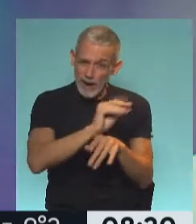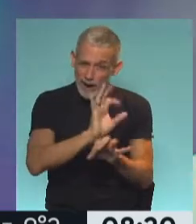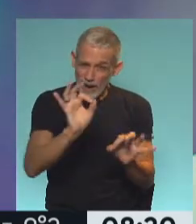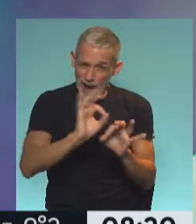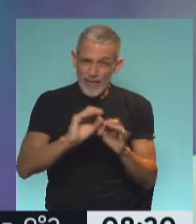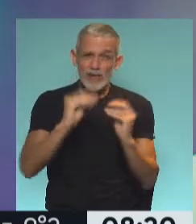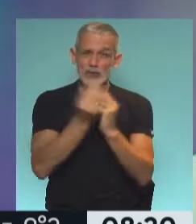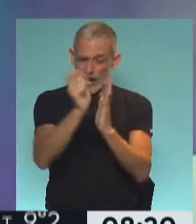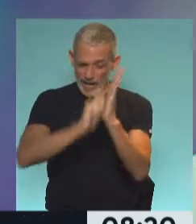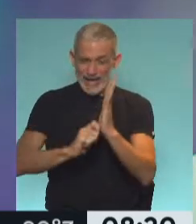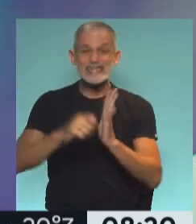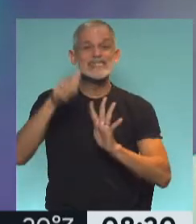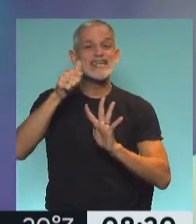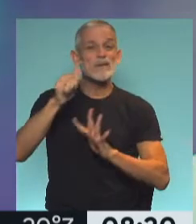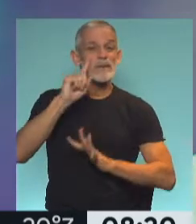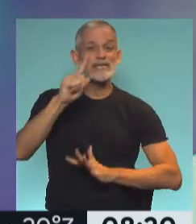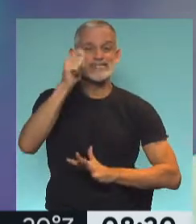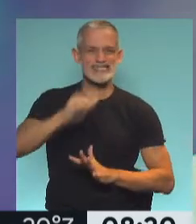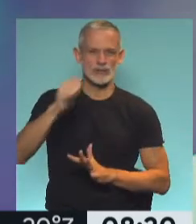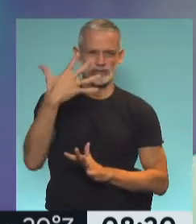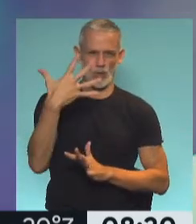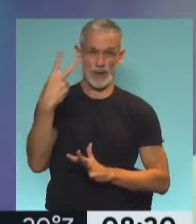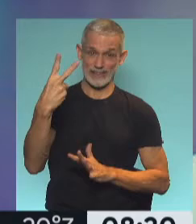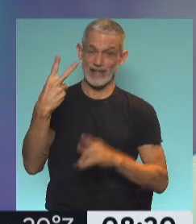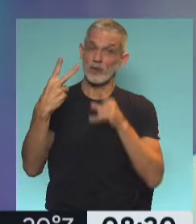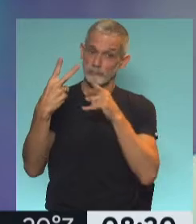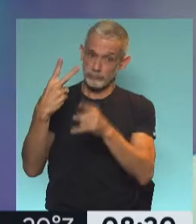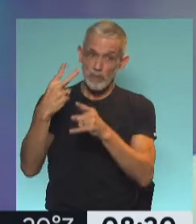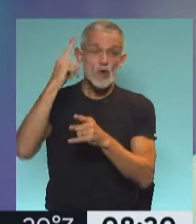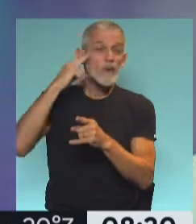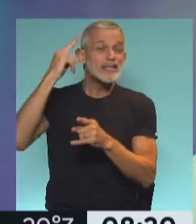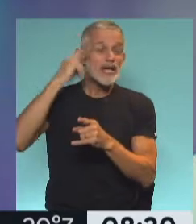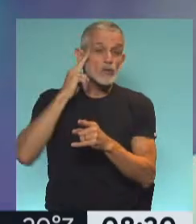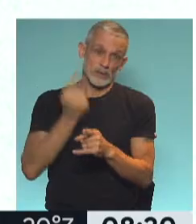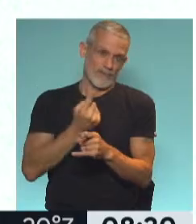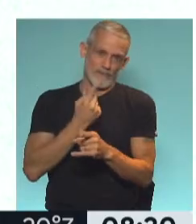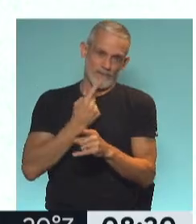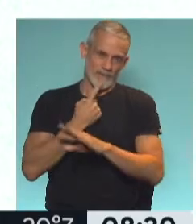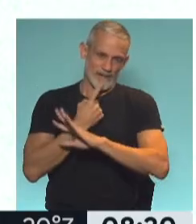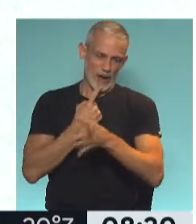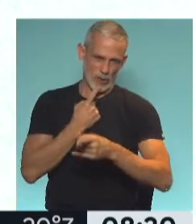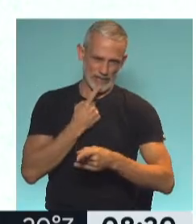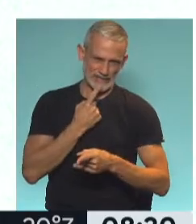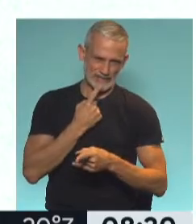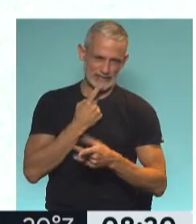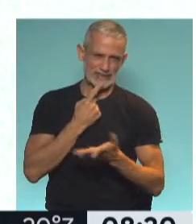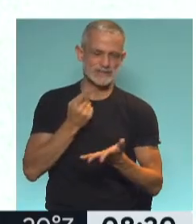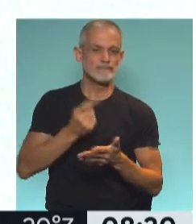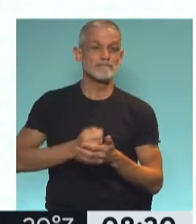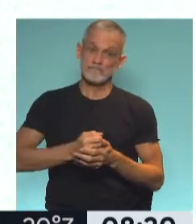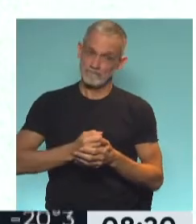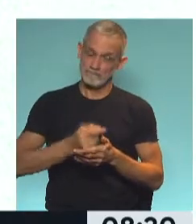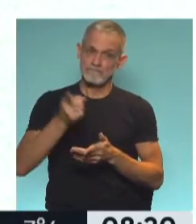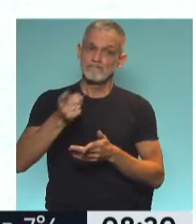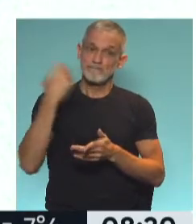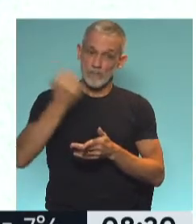hay 6.652 personas, de las cuales, y esto es importante, el 99% son varones. Esto lo